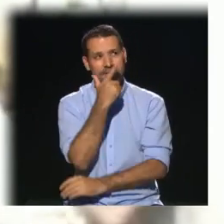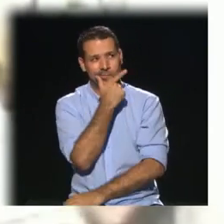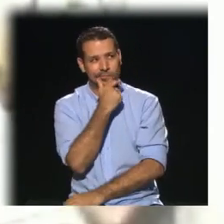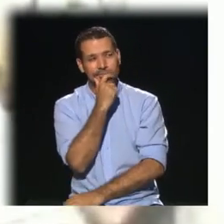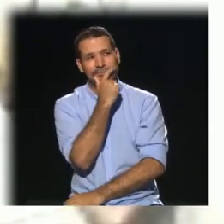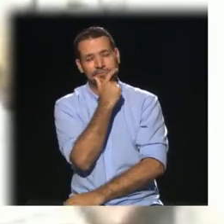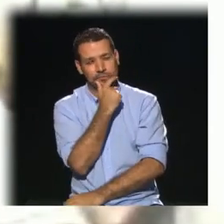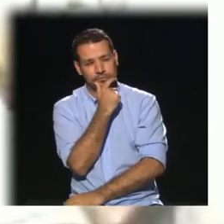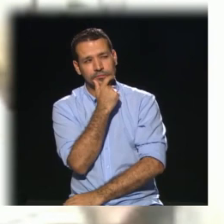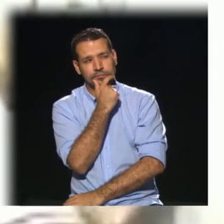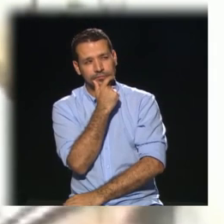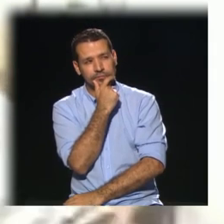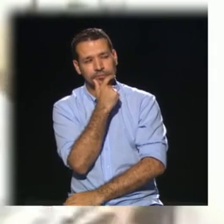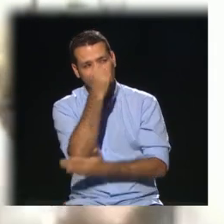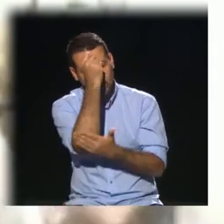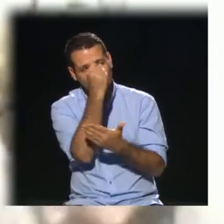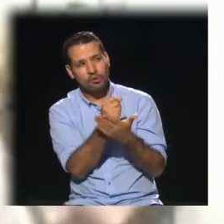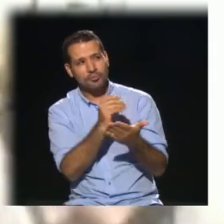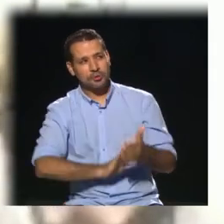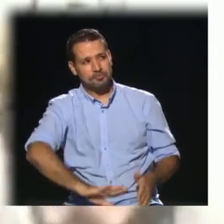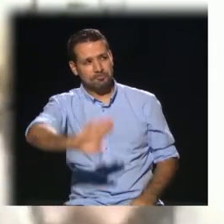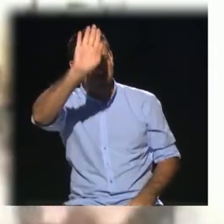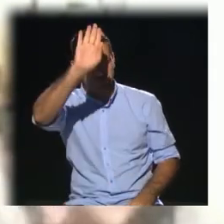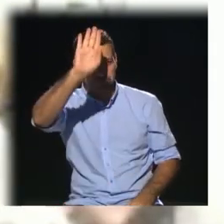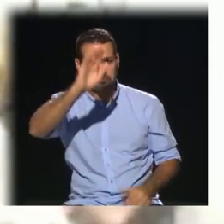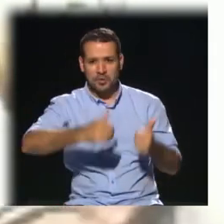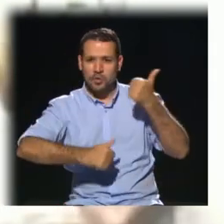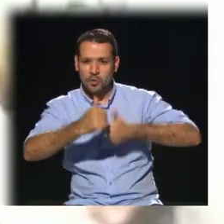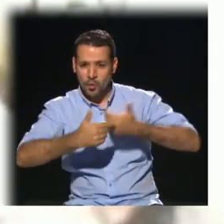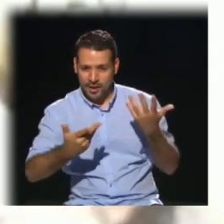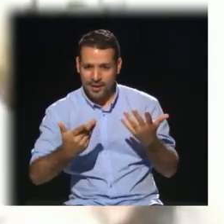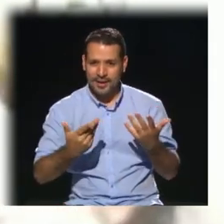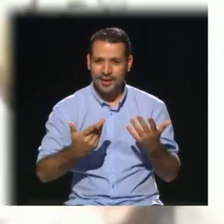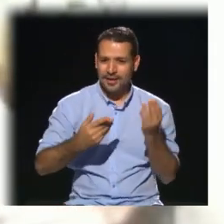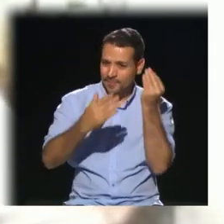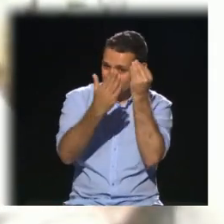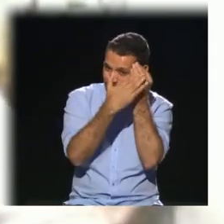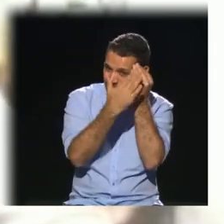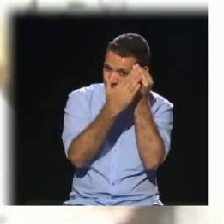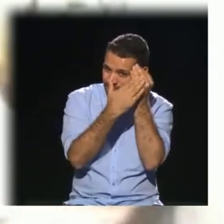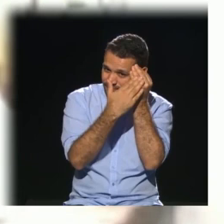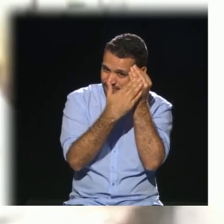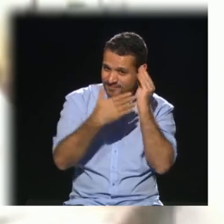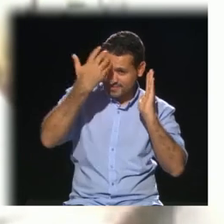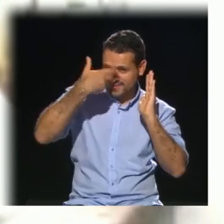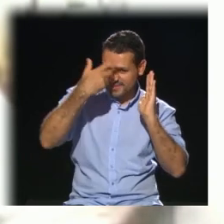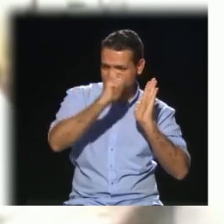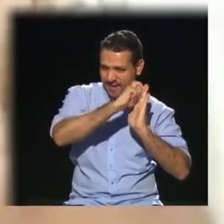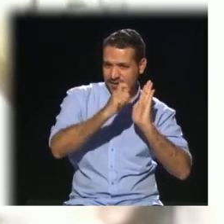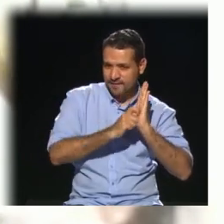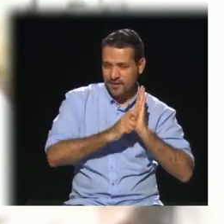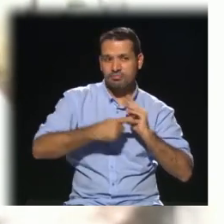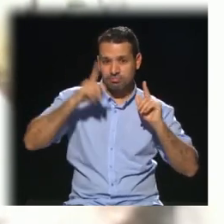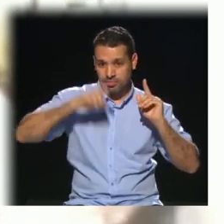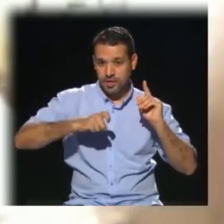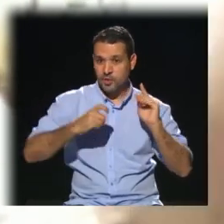ser críticos. Es decir, nosotros en Prueba Saber tenemos un ítem que dice que los estudiantes deben hacer lectura crítica. Hasta